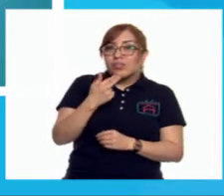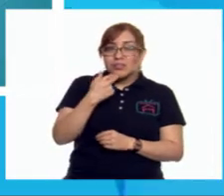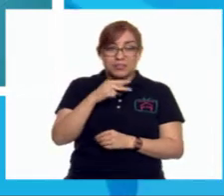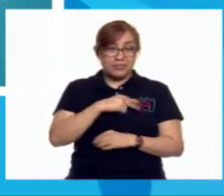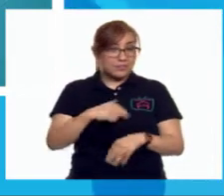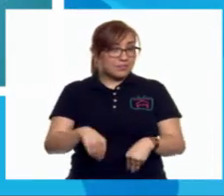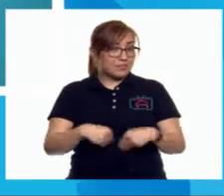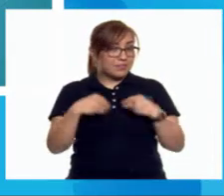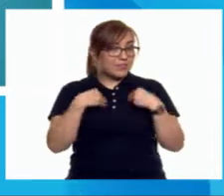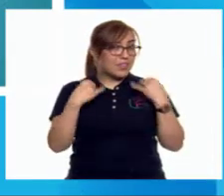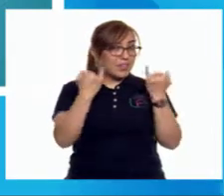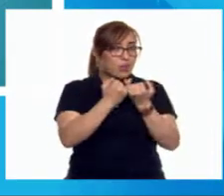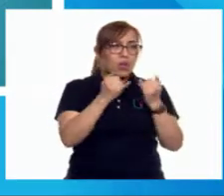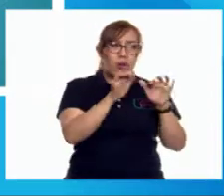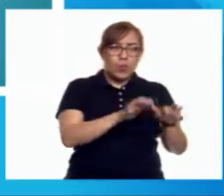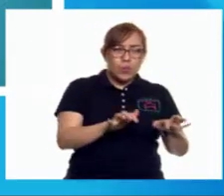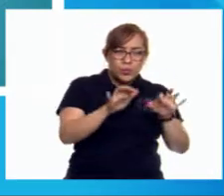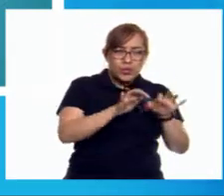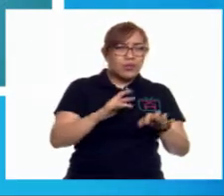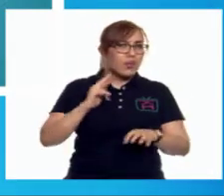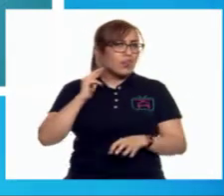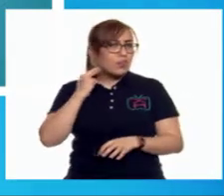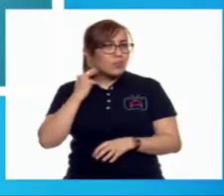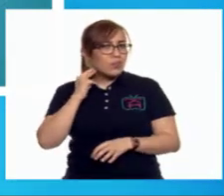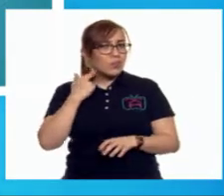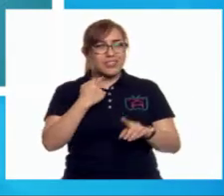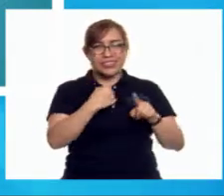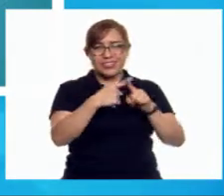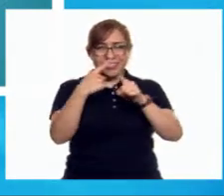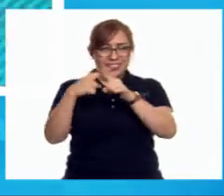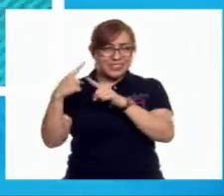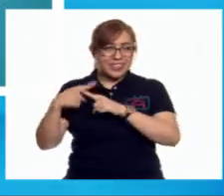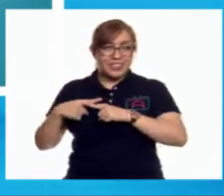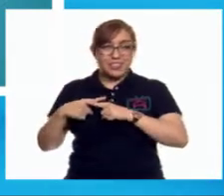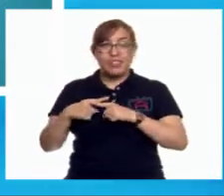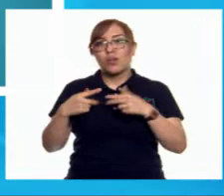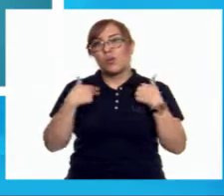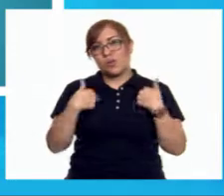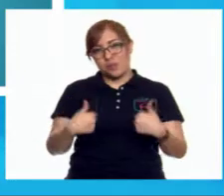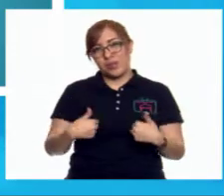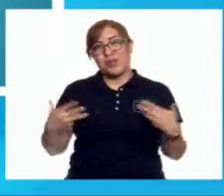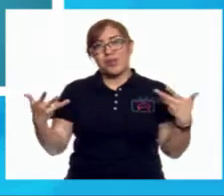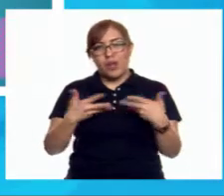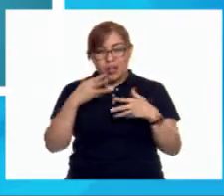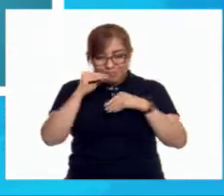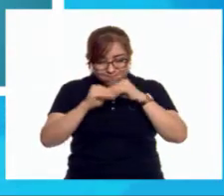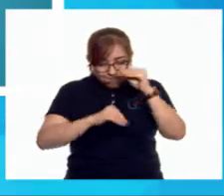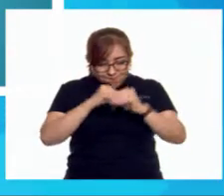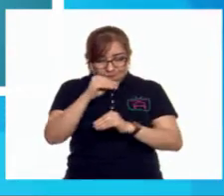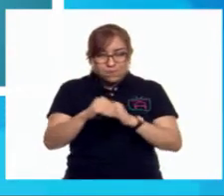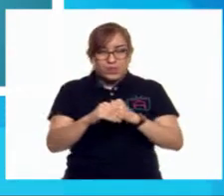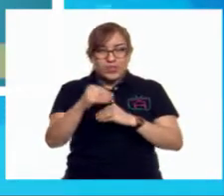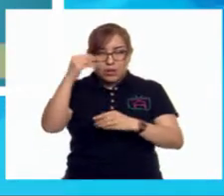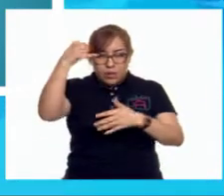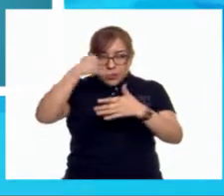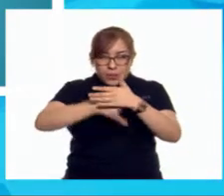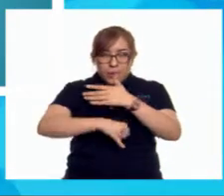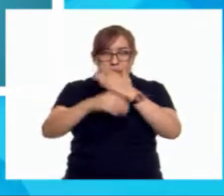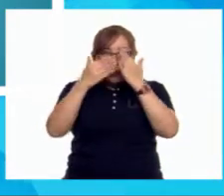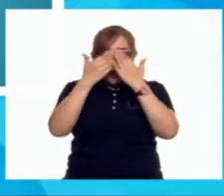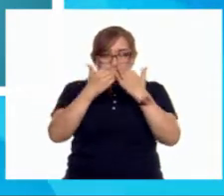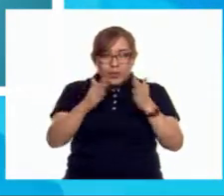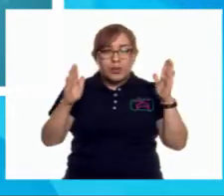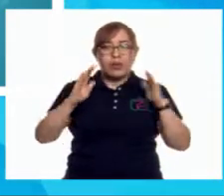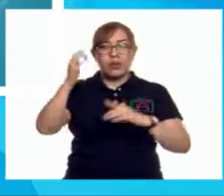computadoras y los robots y otras máquinas inteligentes creadas por los seres humanos. Nos adentraremos en el mundo de las ciencias